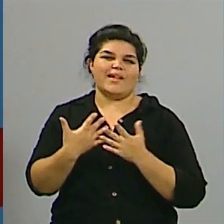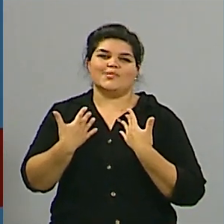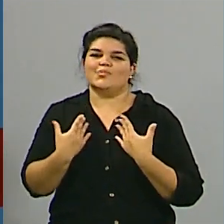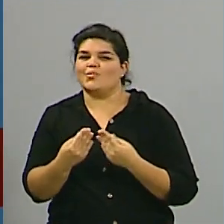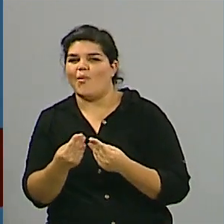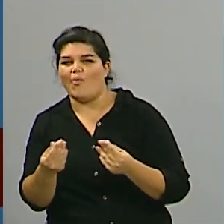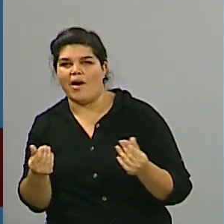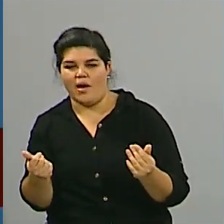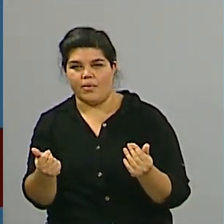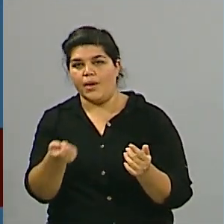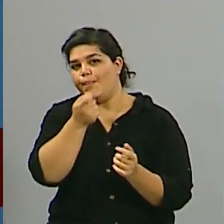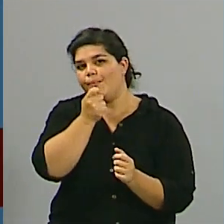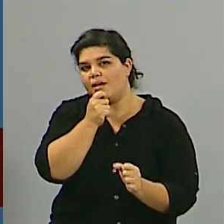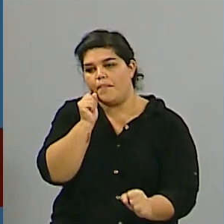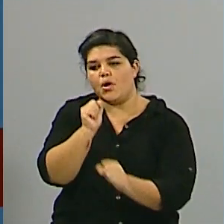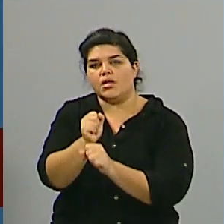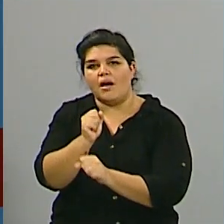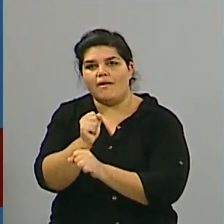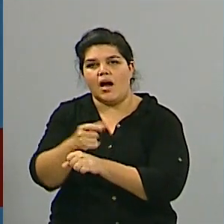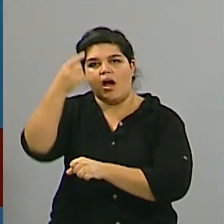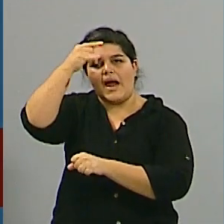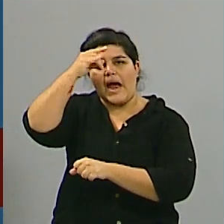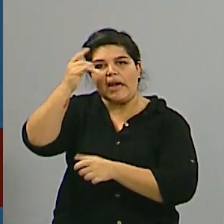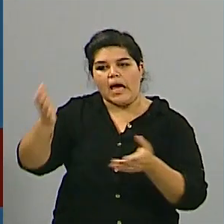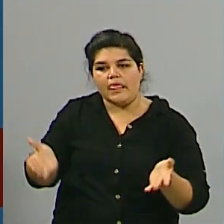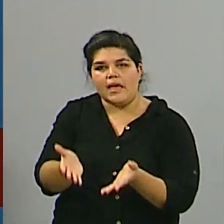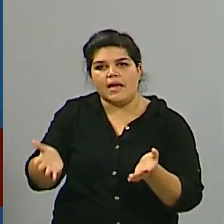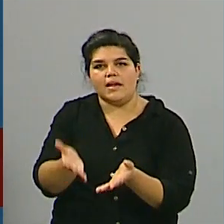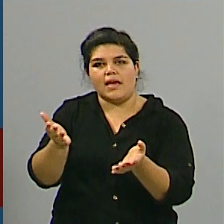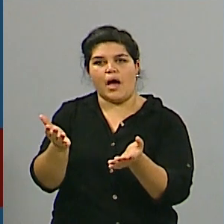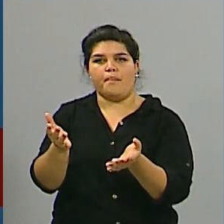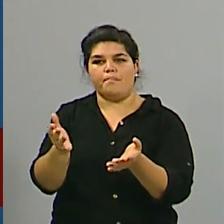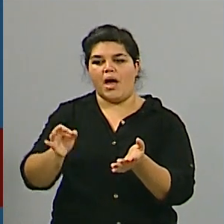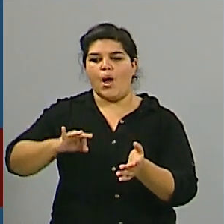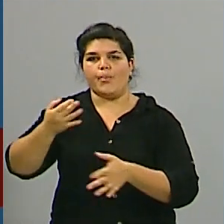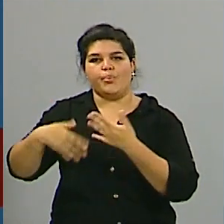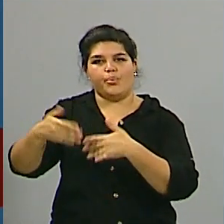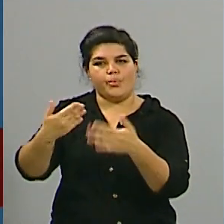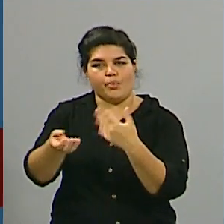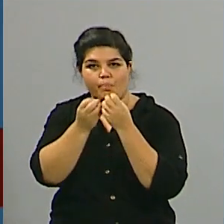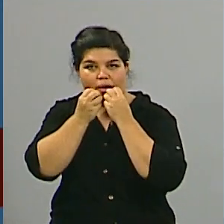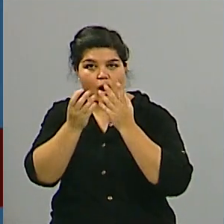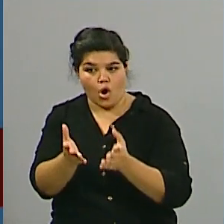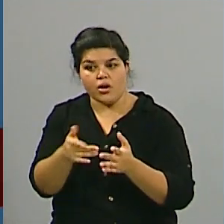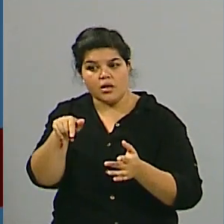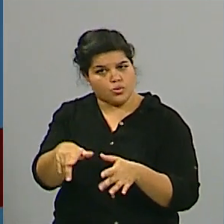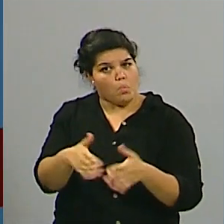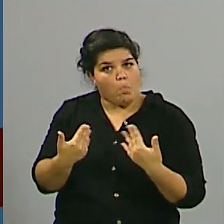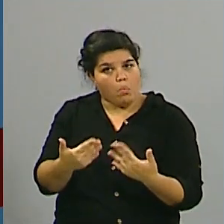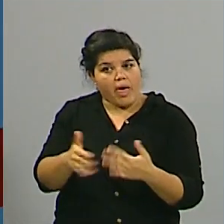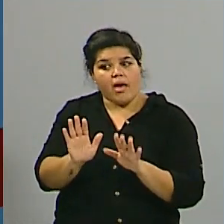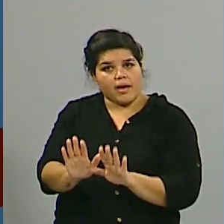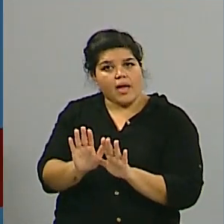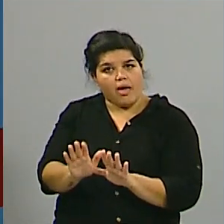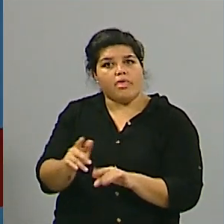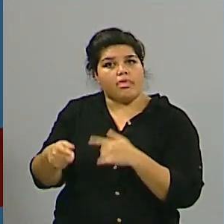viene desarrollando, tanto ganadería de subsistencia, etcétera, mantener esas actividades y poder